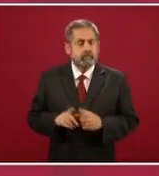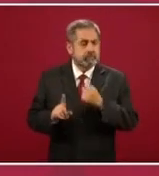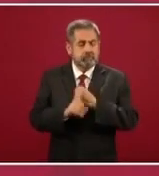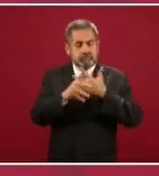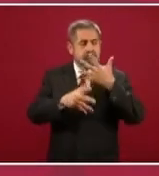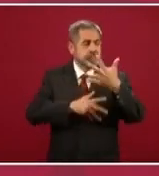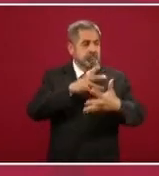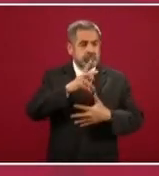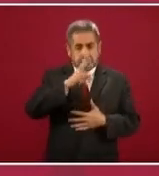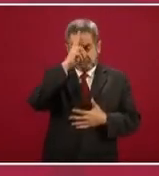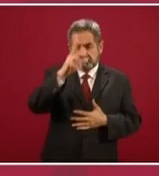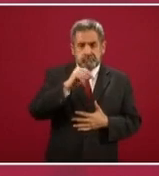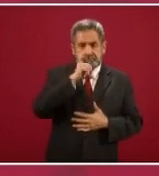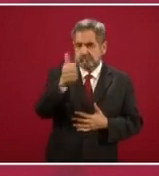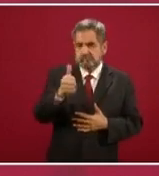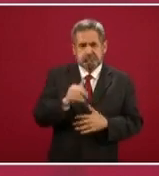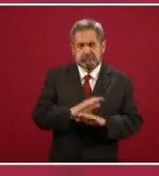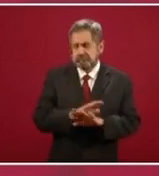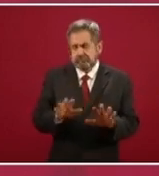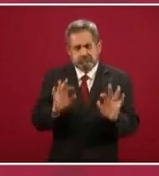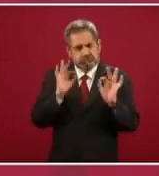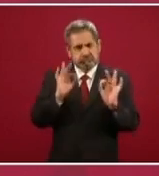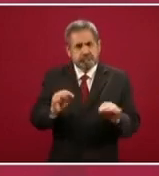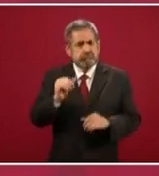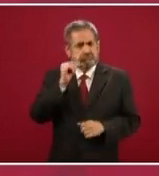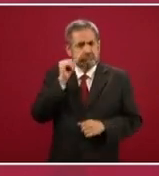violencia. Ayer